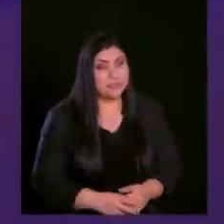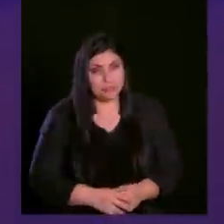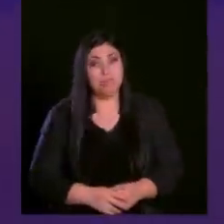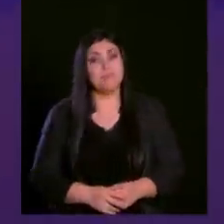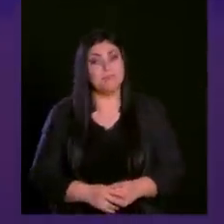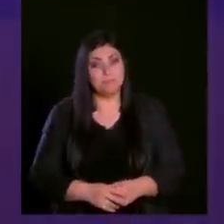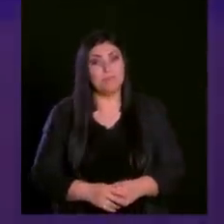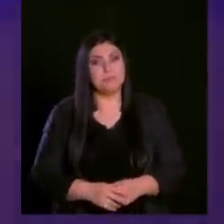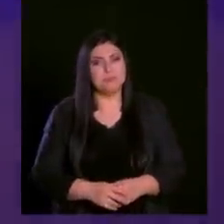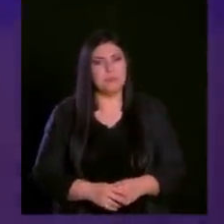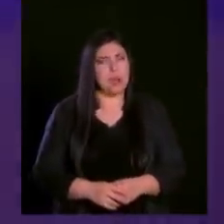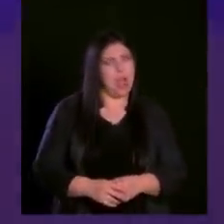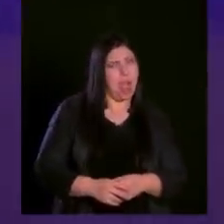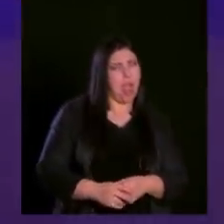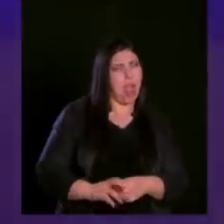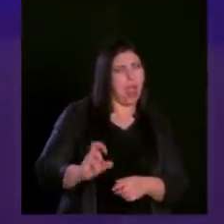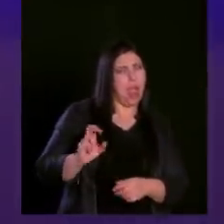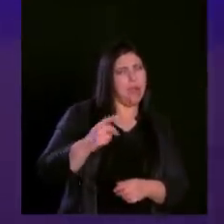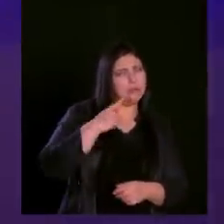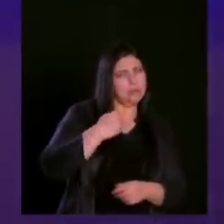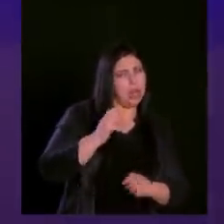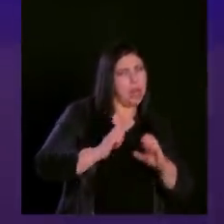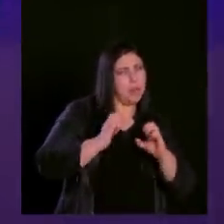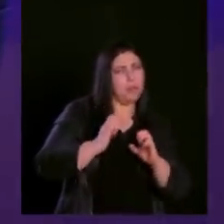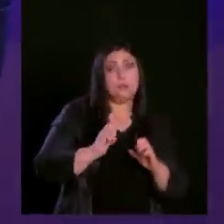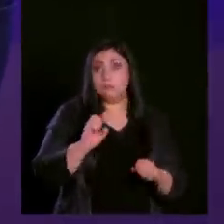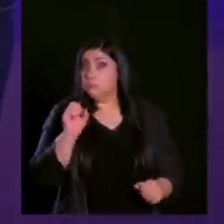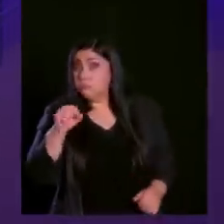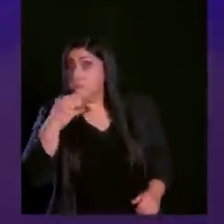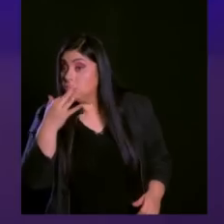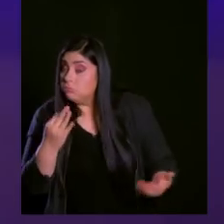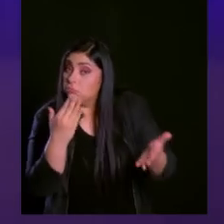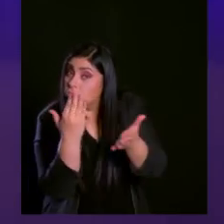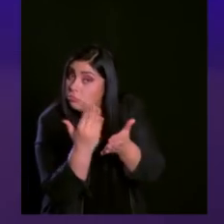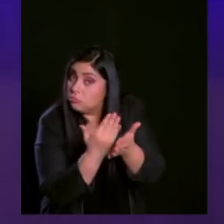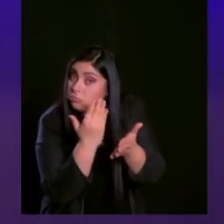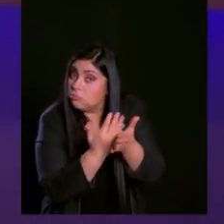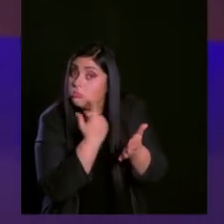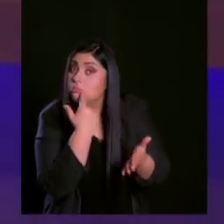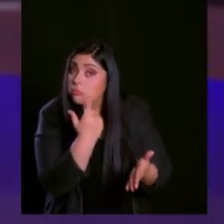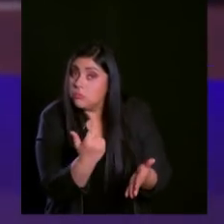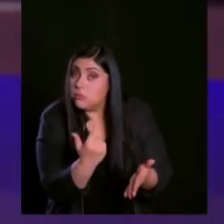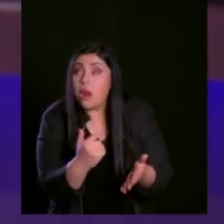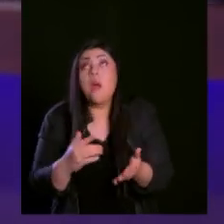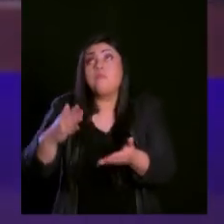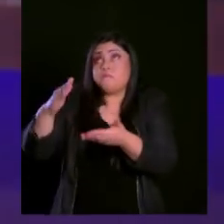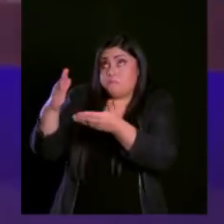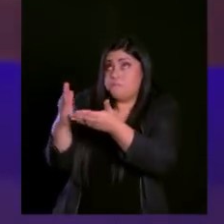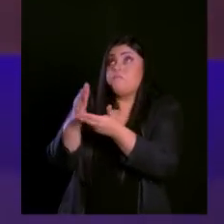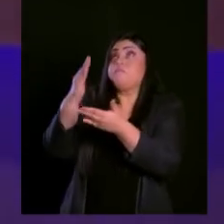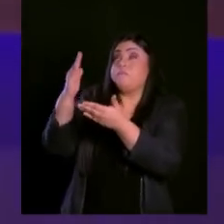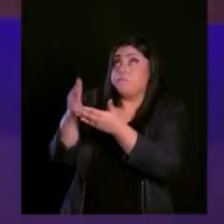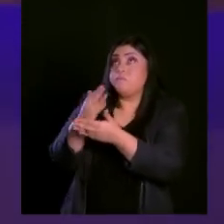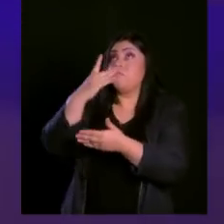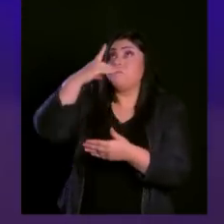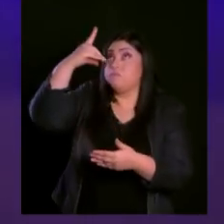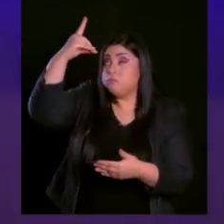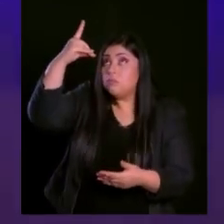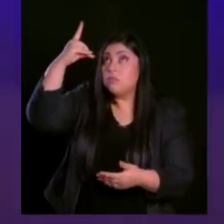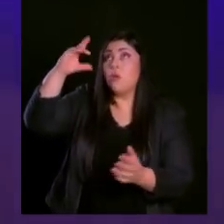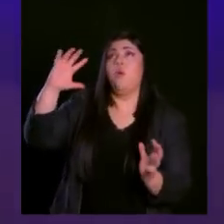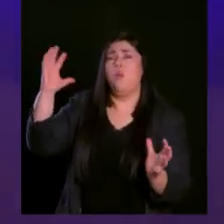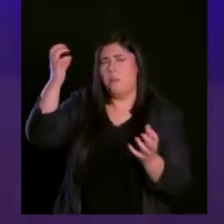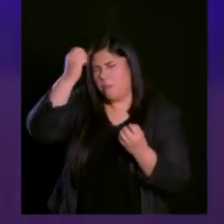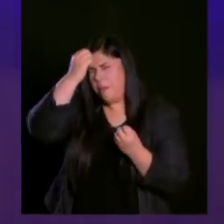Ay pastor pero usted lo dice para emocionar no porque eso le pasó a Jesús después de usar la palabra del reino el reino se